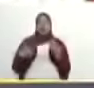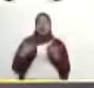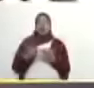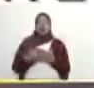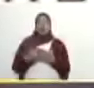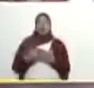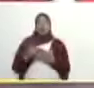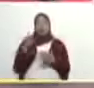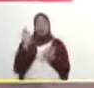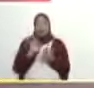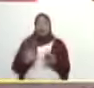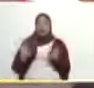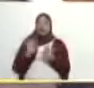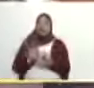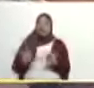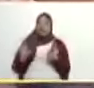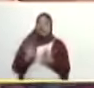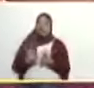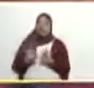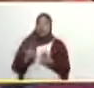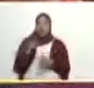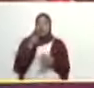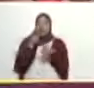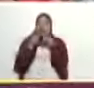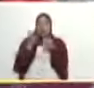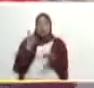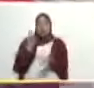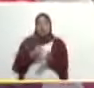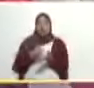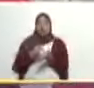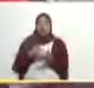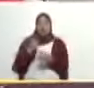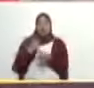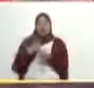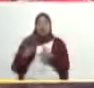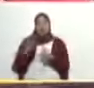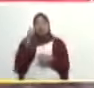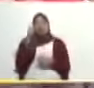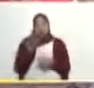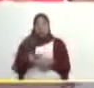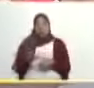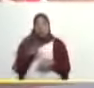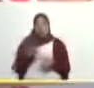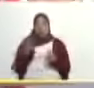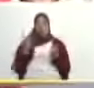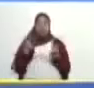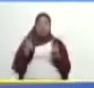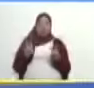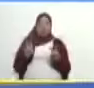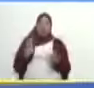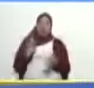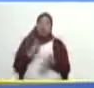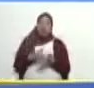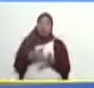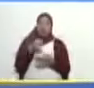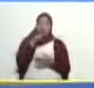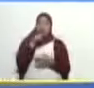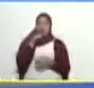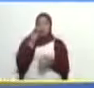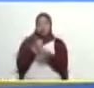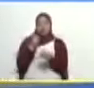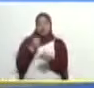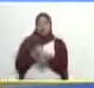un consenso nacional. El primer consenso nacional es la edificación de un nuevo modelo económico, pero que ese modelo económico